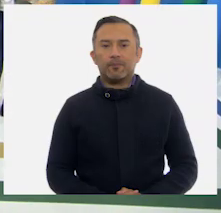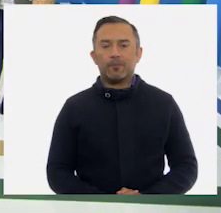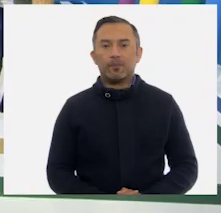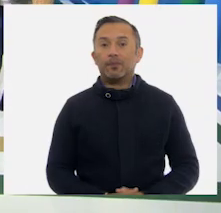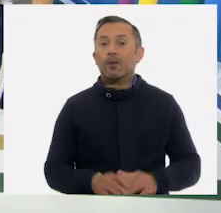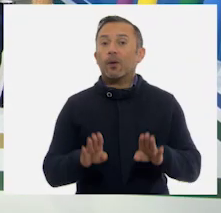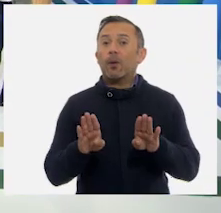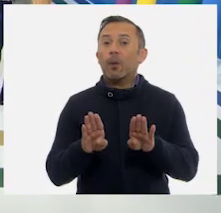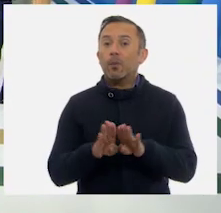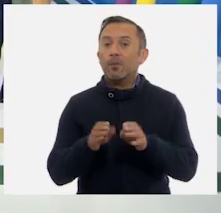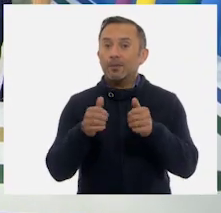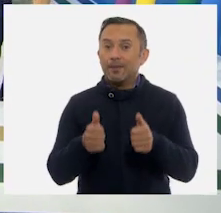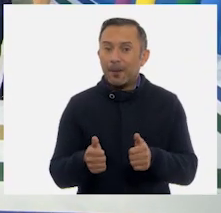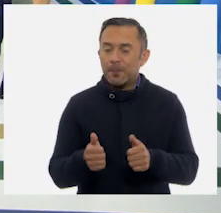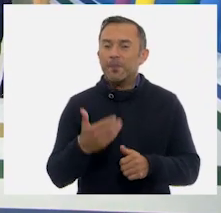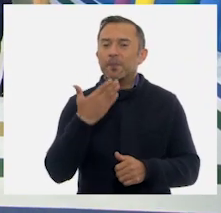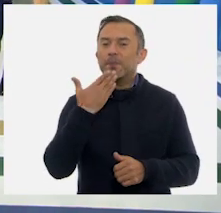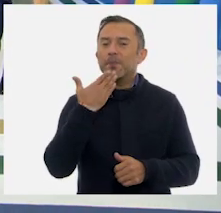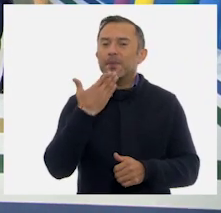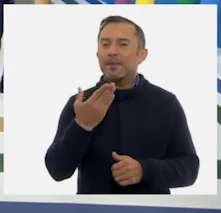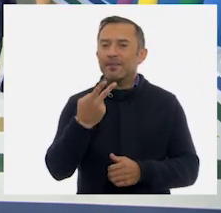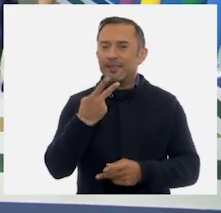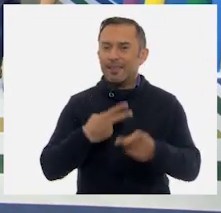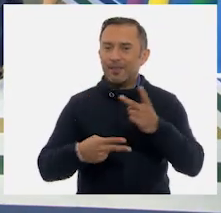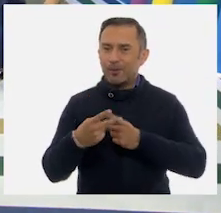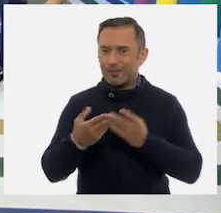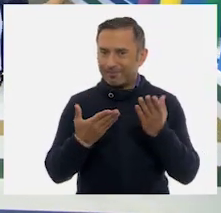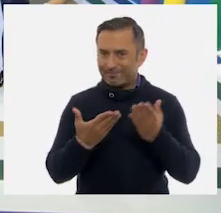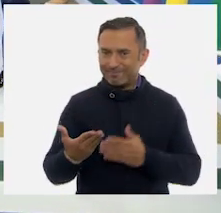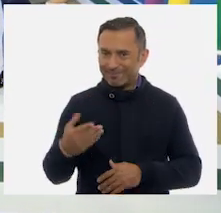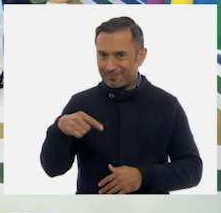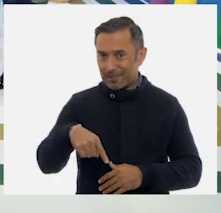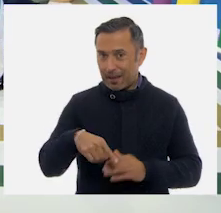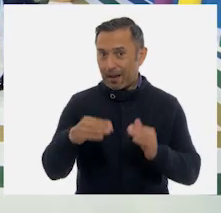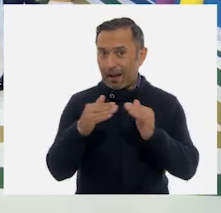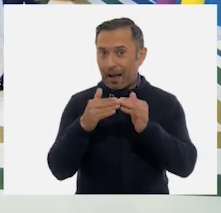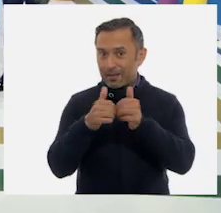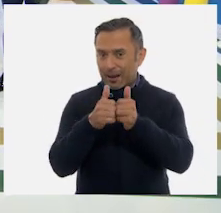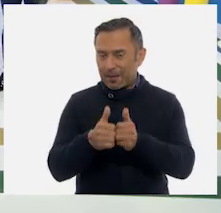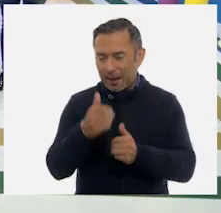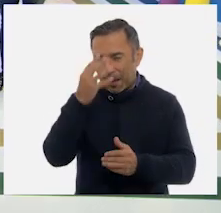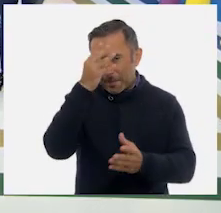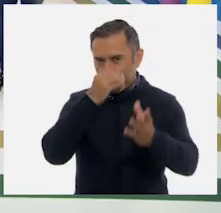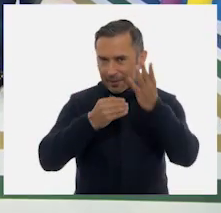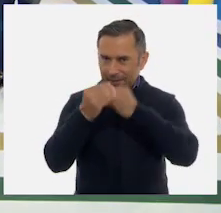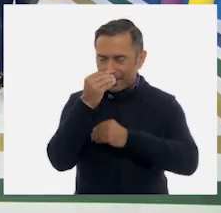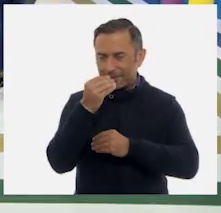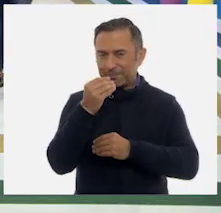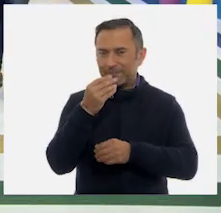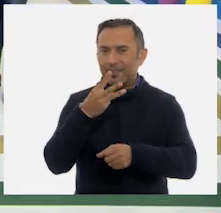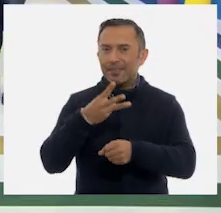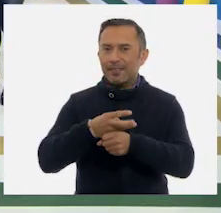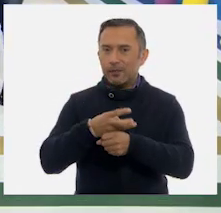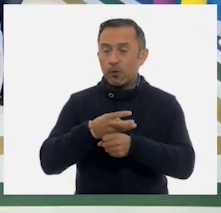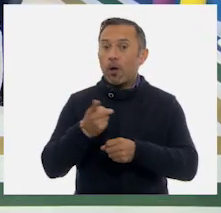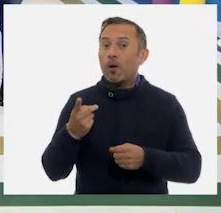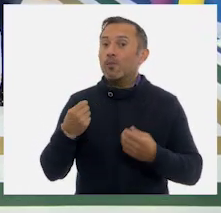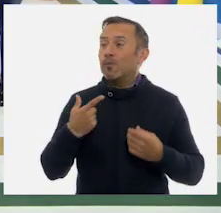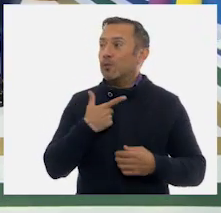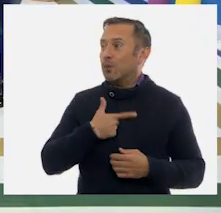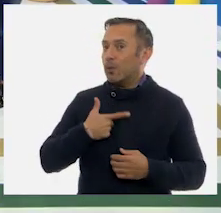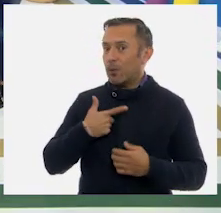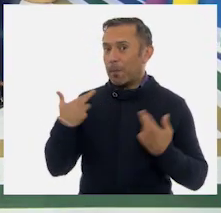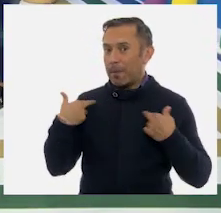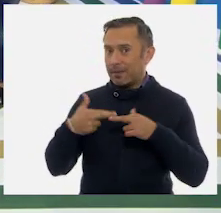¿Cómo están? Bienvenidas y bienvenidos a Aprende en Casa 3. Y como siempre nos da mucho gusto la maestra Gaby Rivas y a